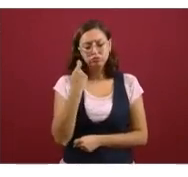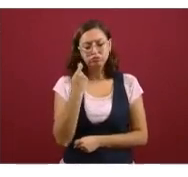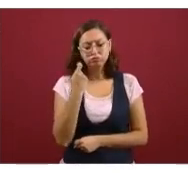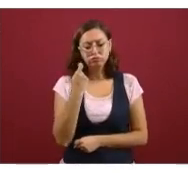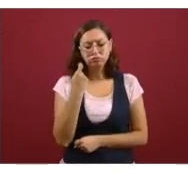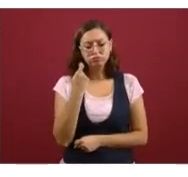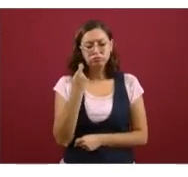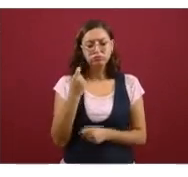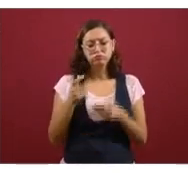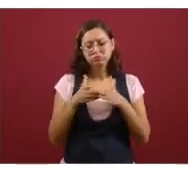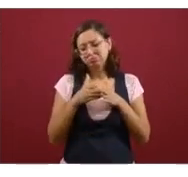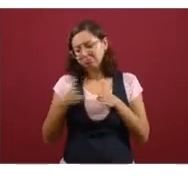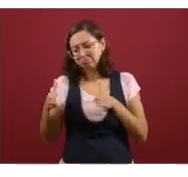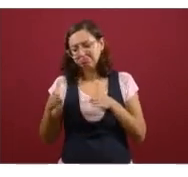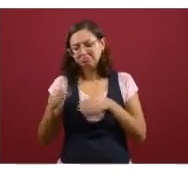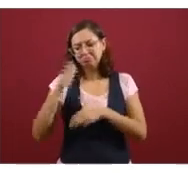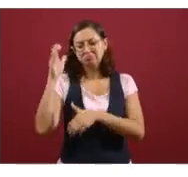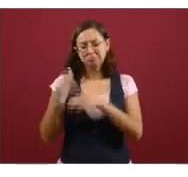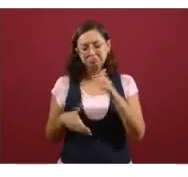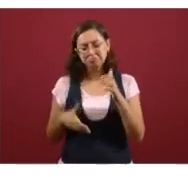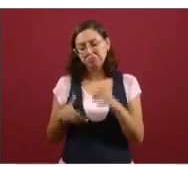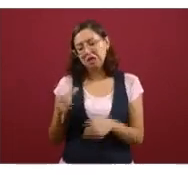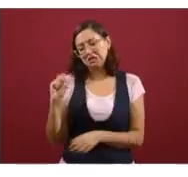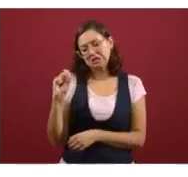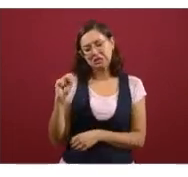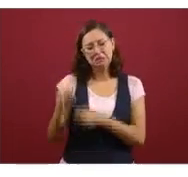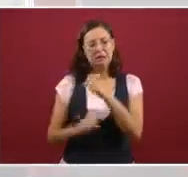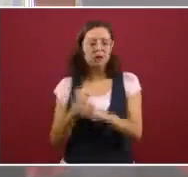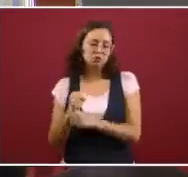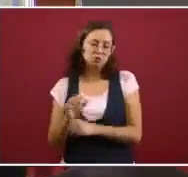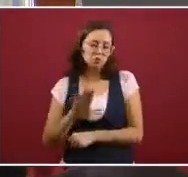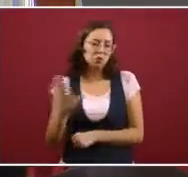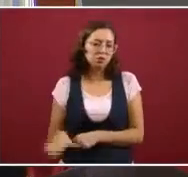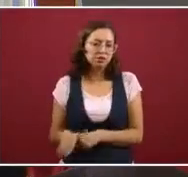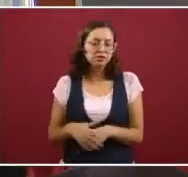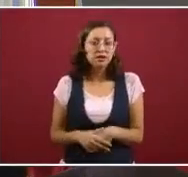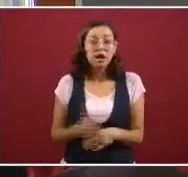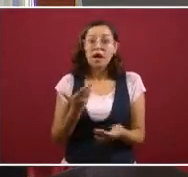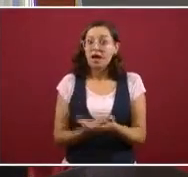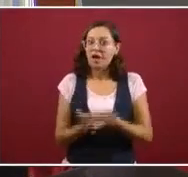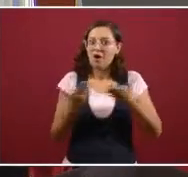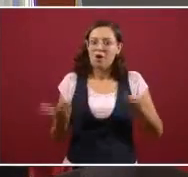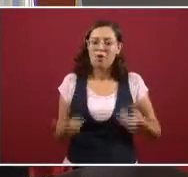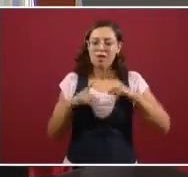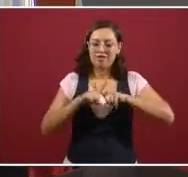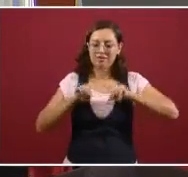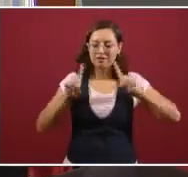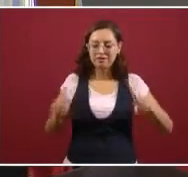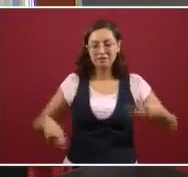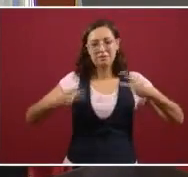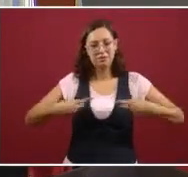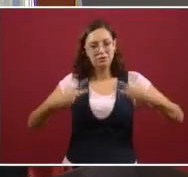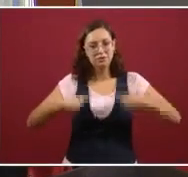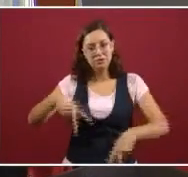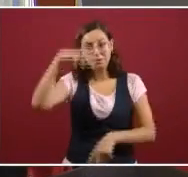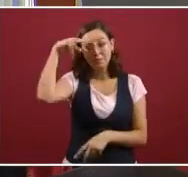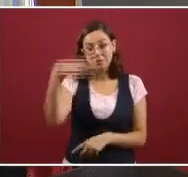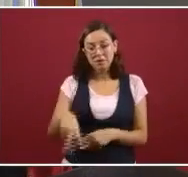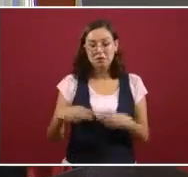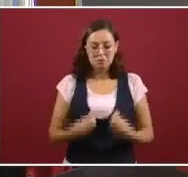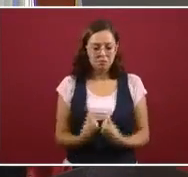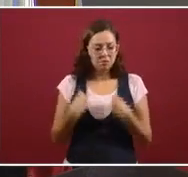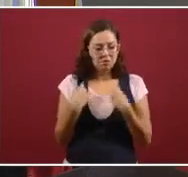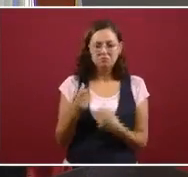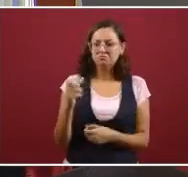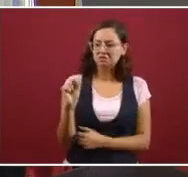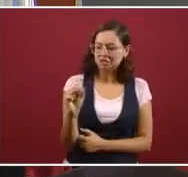no directa, terminaba alrededor de los 60 años. Esto ha cambiado. Hoy los mexicanos tienen una expectativa de vida de más de 70 años.